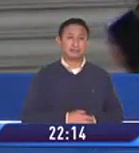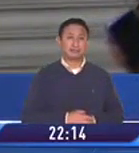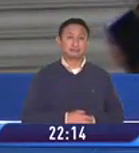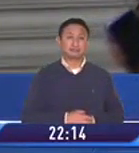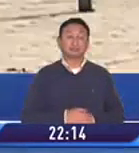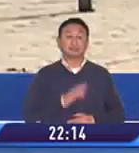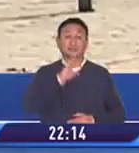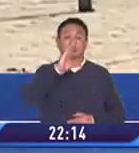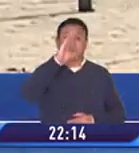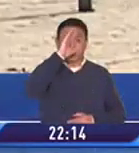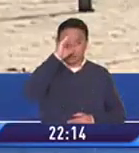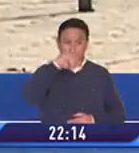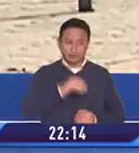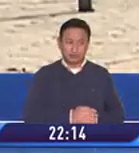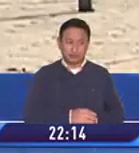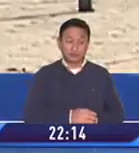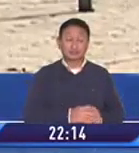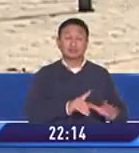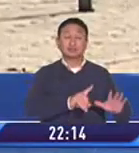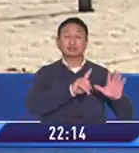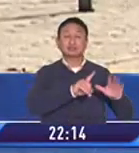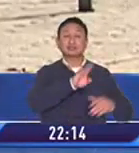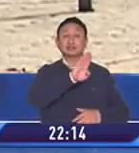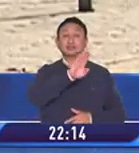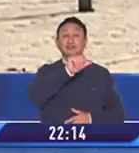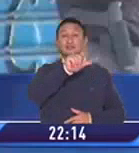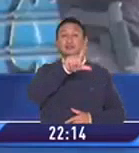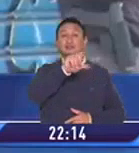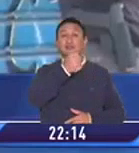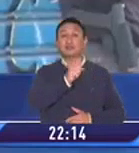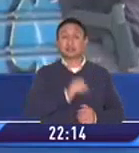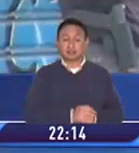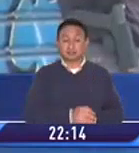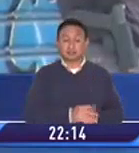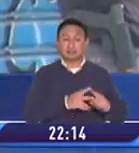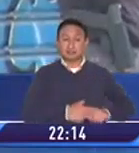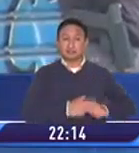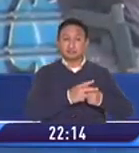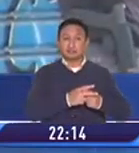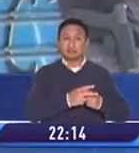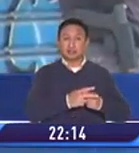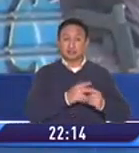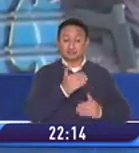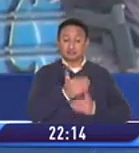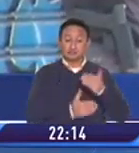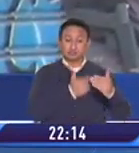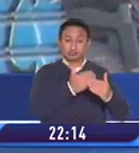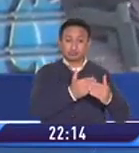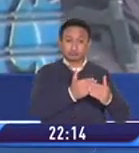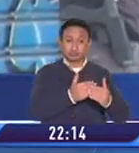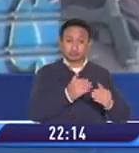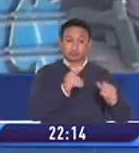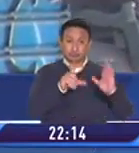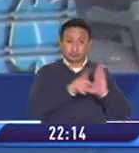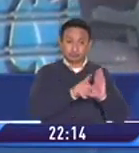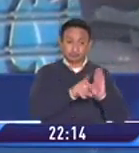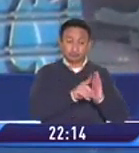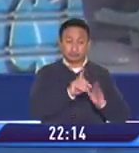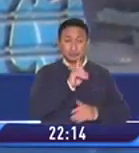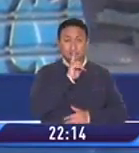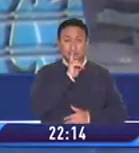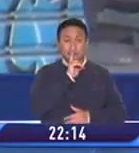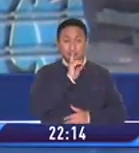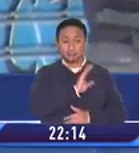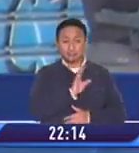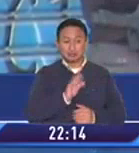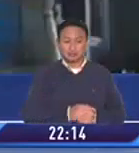agentes policiales encontraron 6 indicios balísticos y ejecutaron el resto del procedimiento legal en silencio,